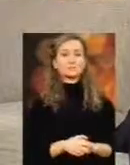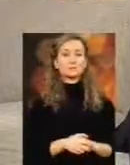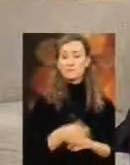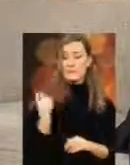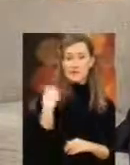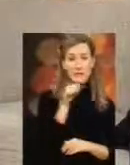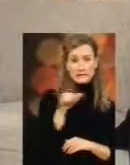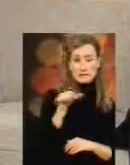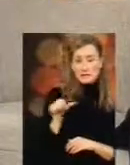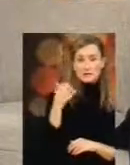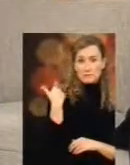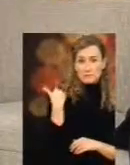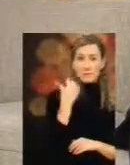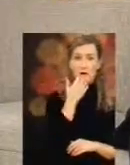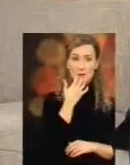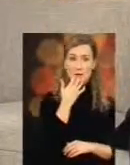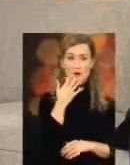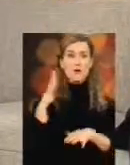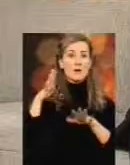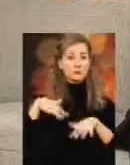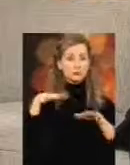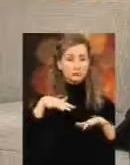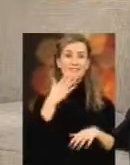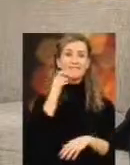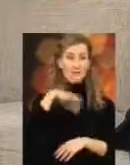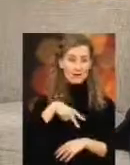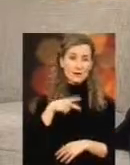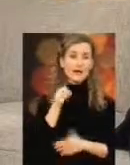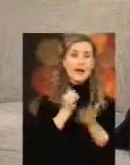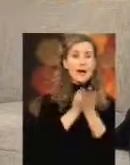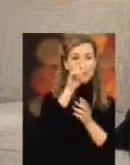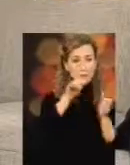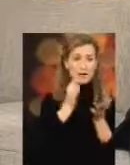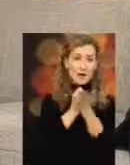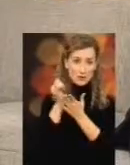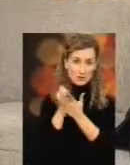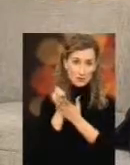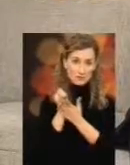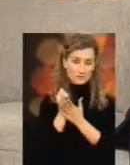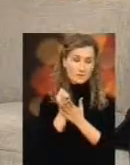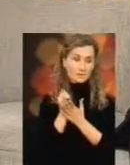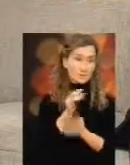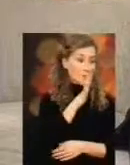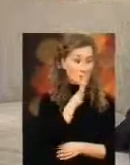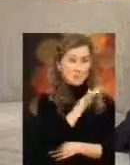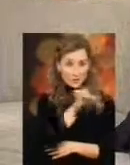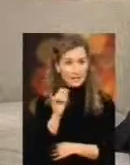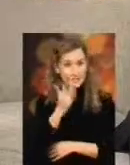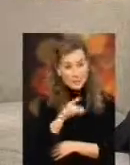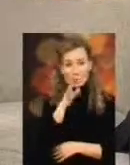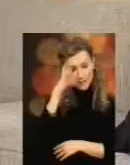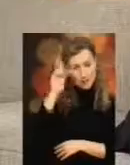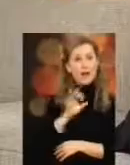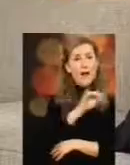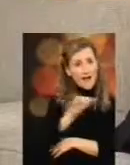Hace unas pocas semanas, por ejemplo, se manifestaban los agricultores con motivos, porque ellos